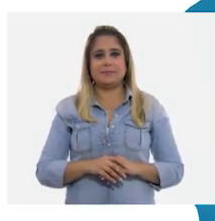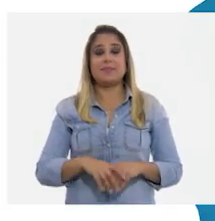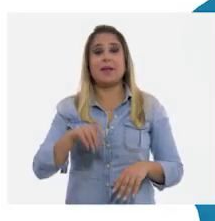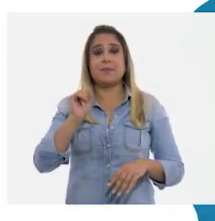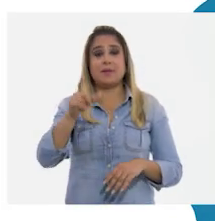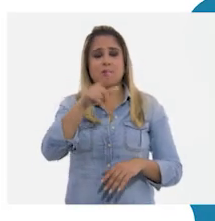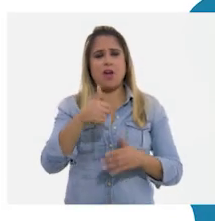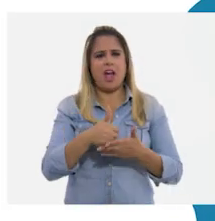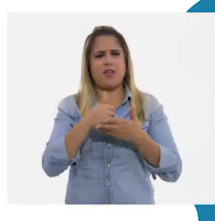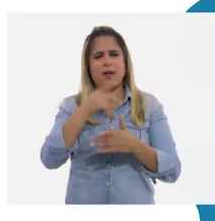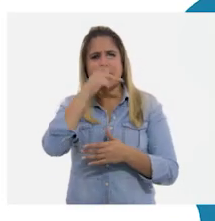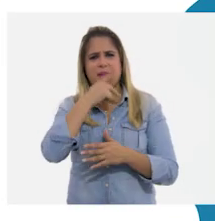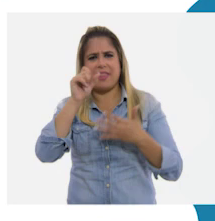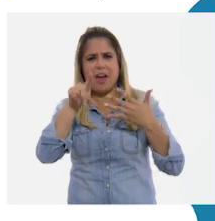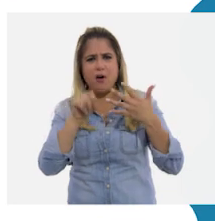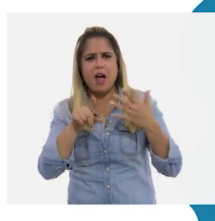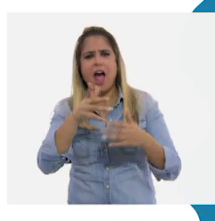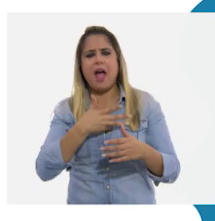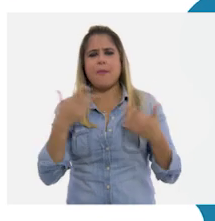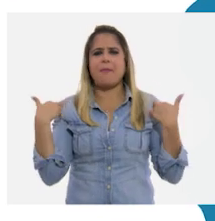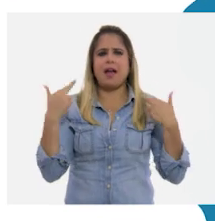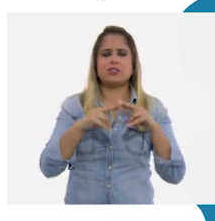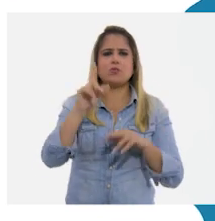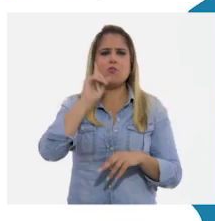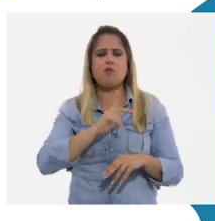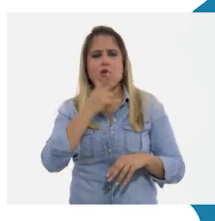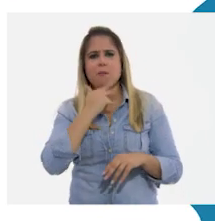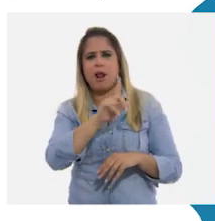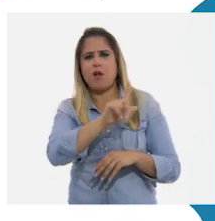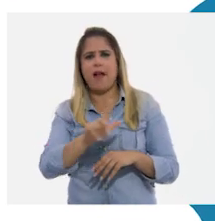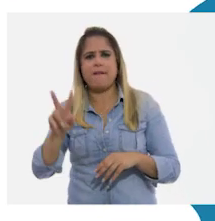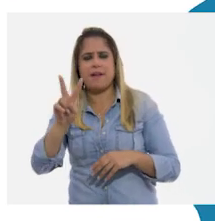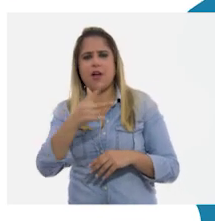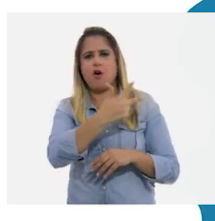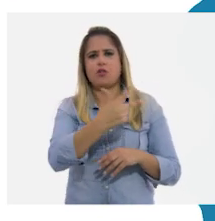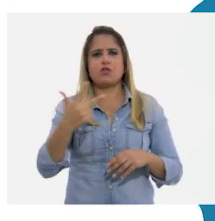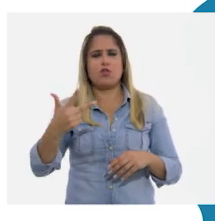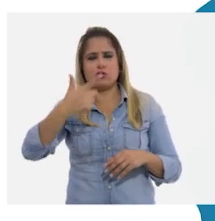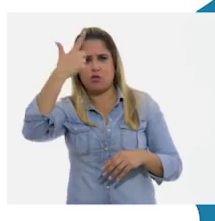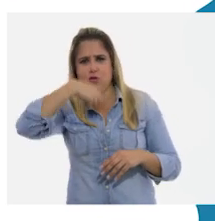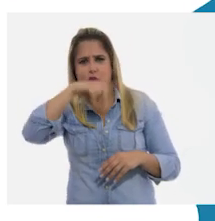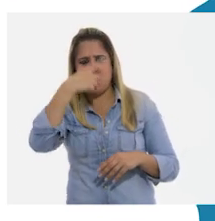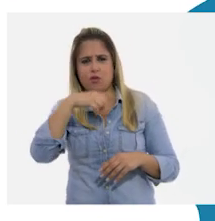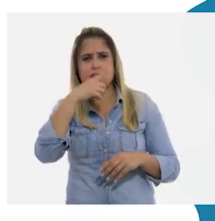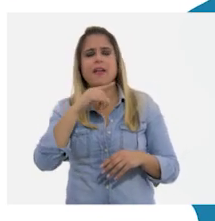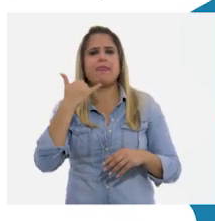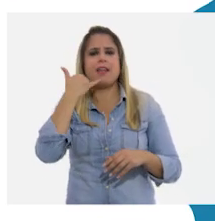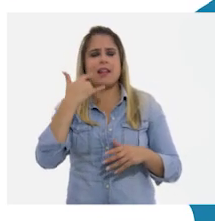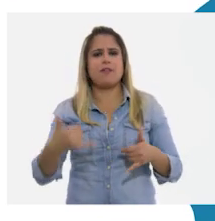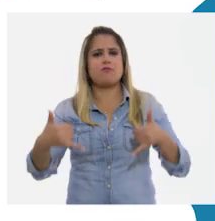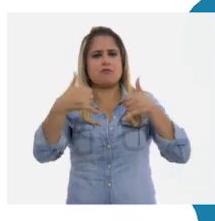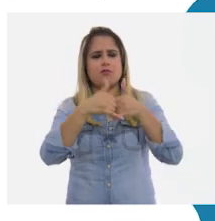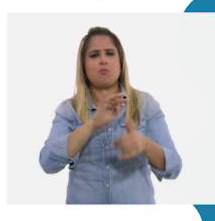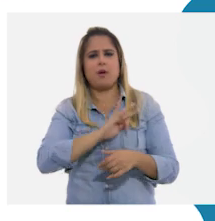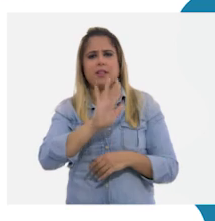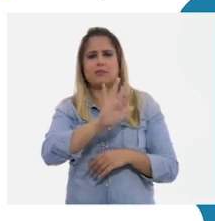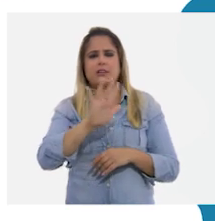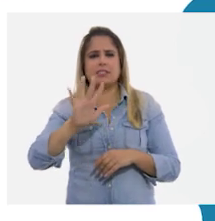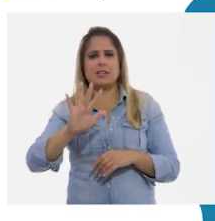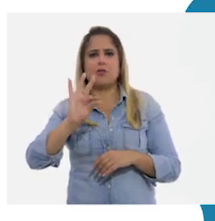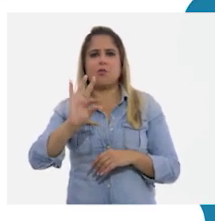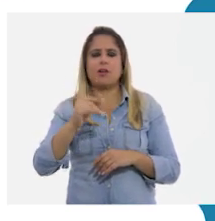Para apoyo pedagógico, hay maestras y maestros de lunes a viernes de 8 a 20 horas en el teléfono